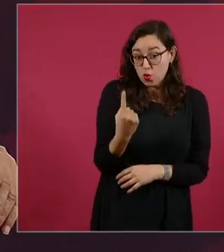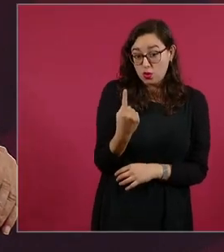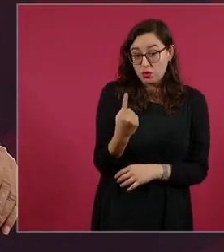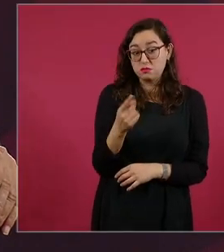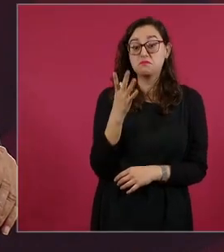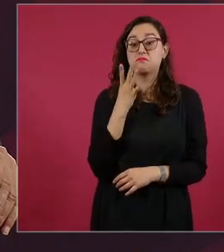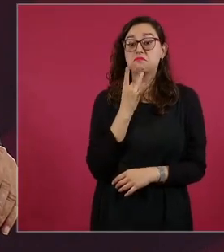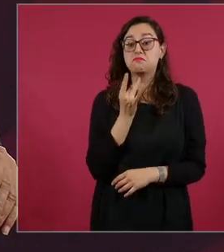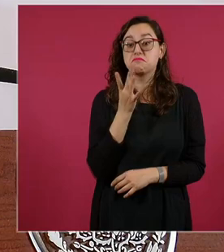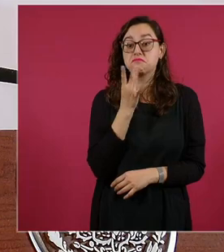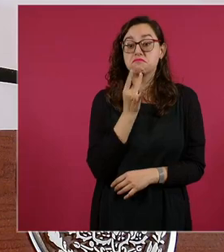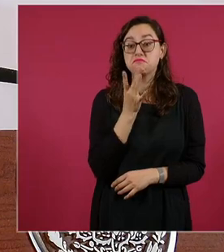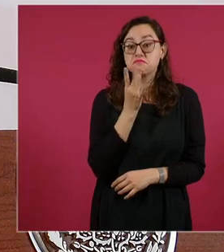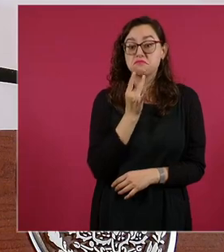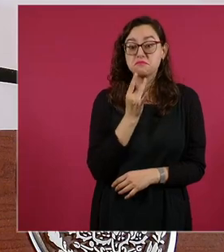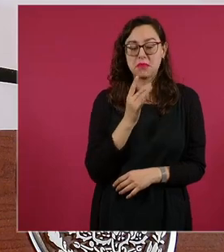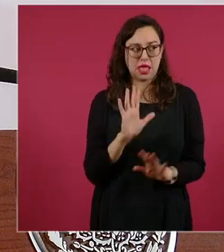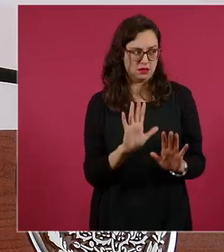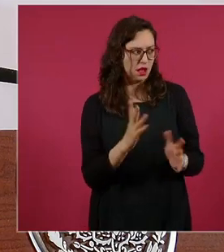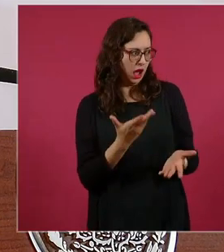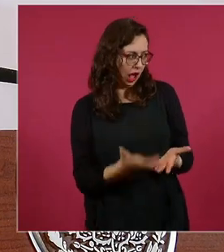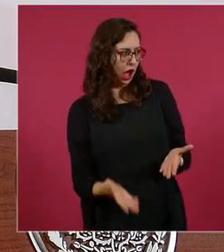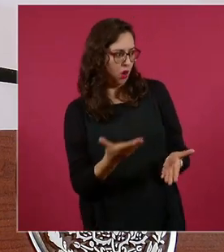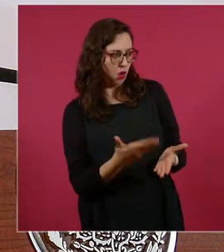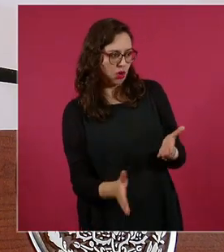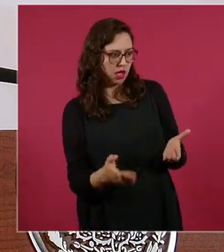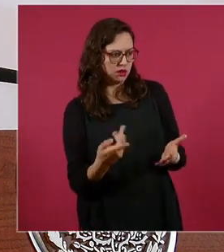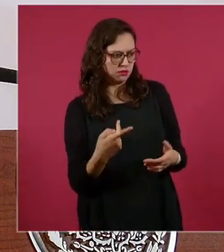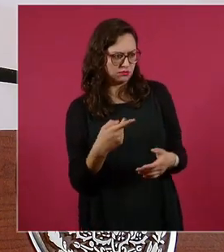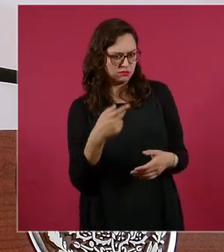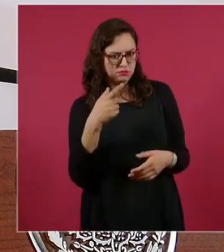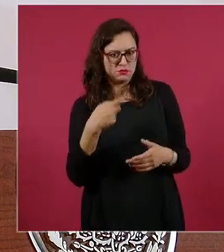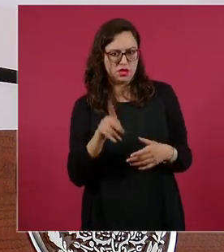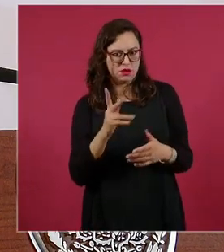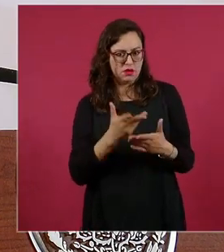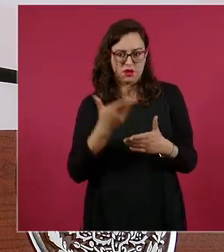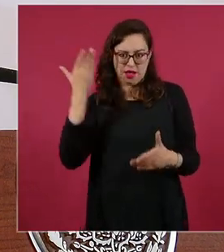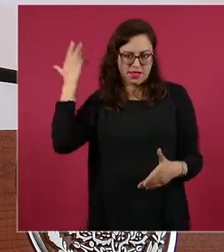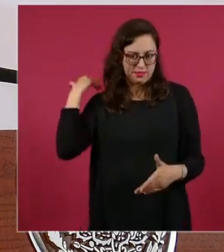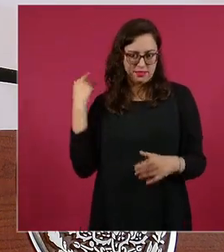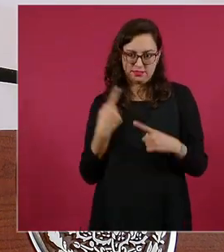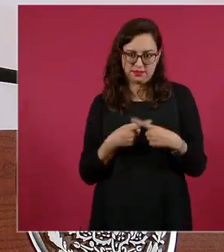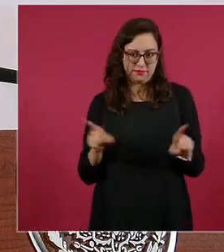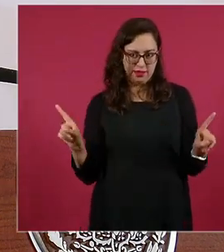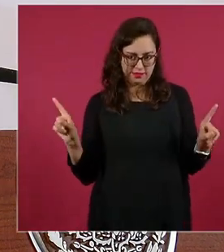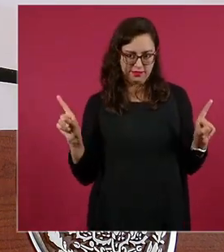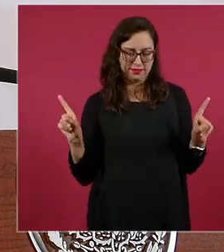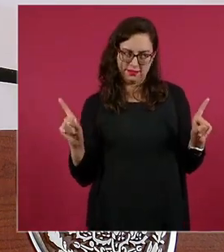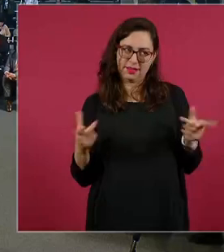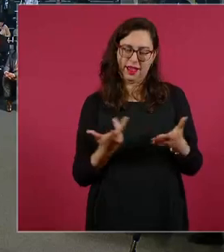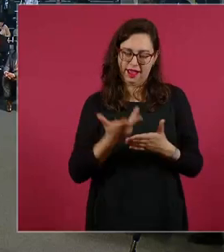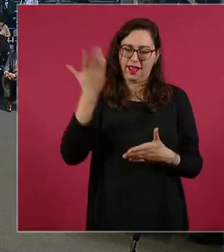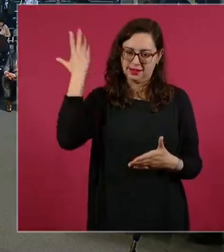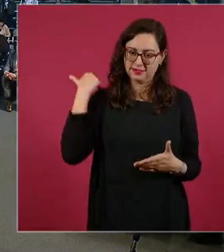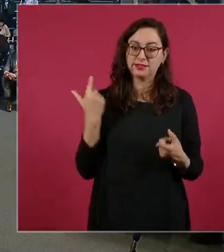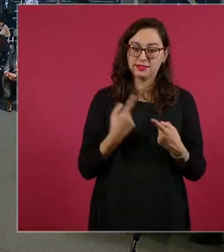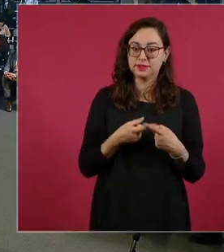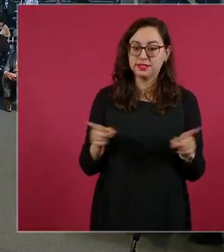no, no pero eso es ahora ¿siempre? no se lo muere sí en ese entonces